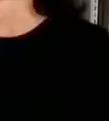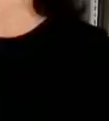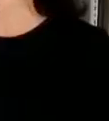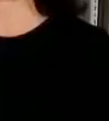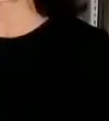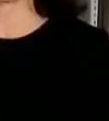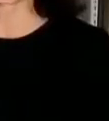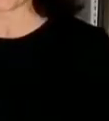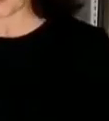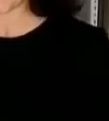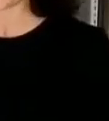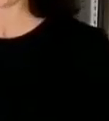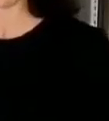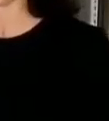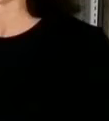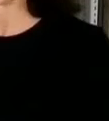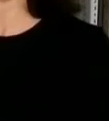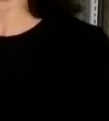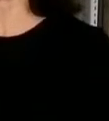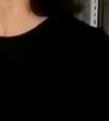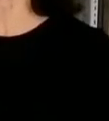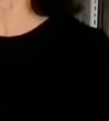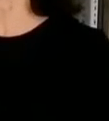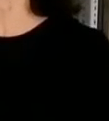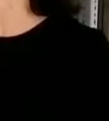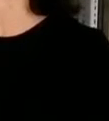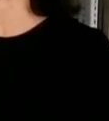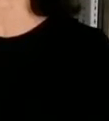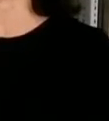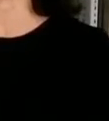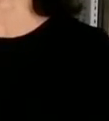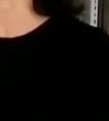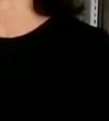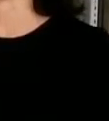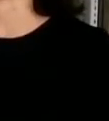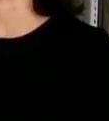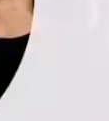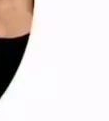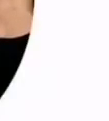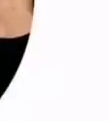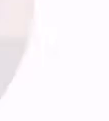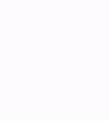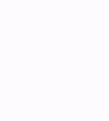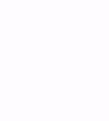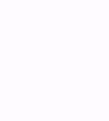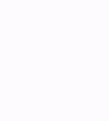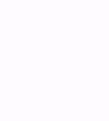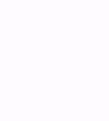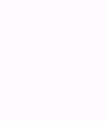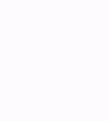news. Protégete para protegerme. Yo me cuido para cuidarte a ti.